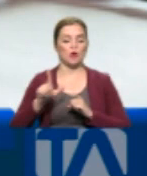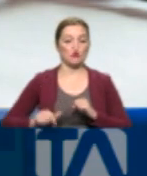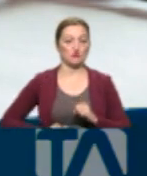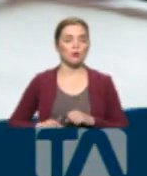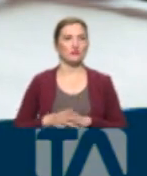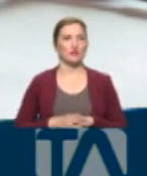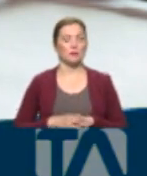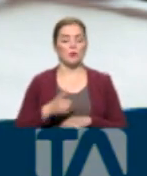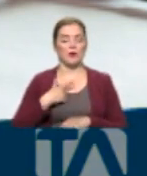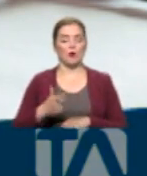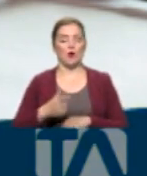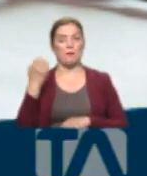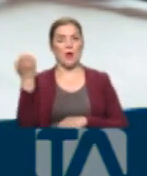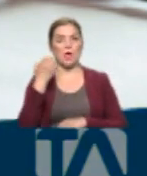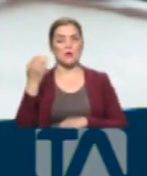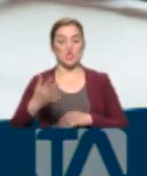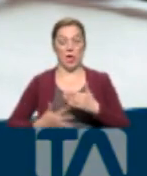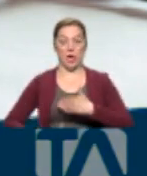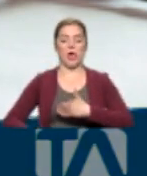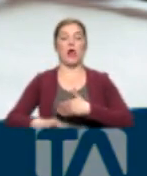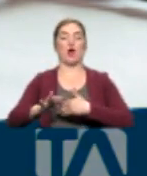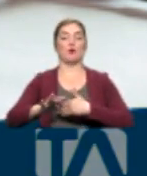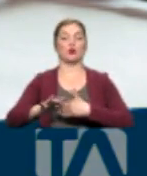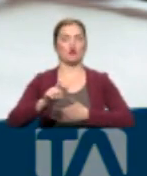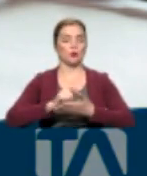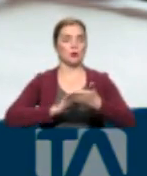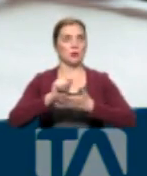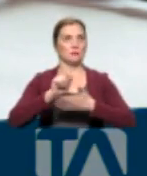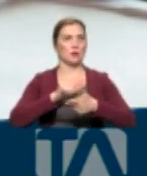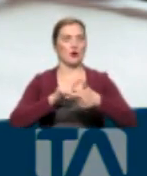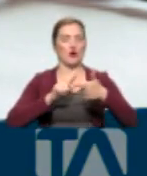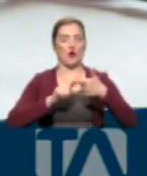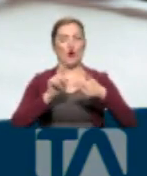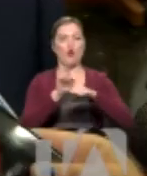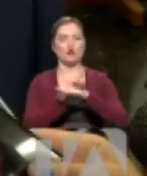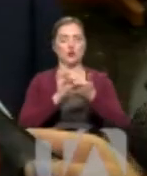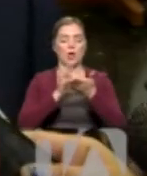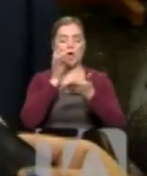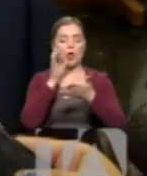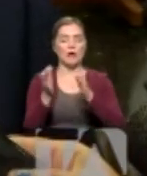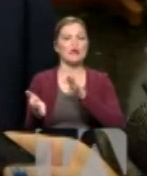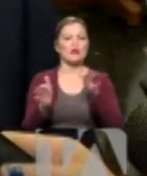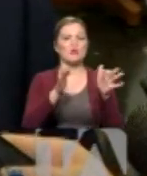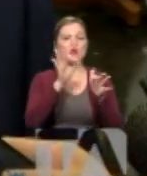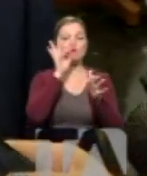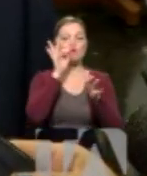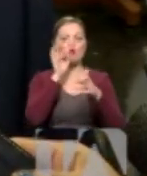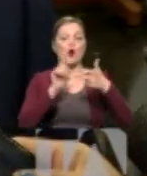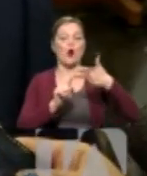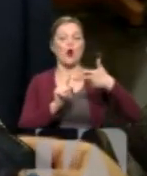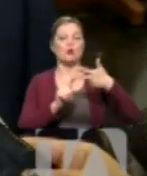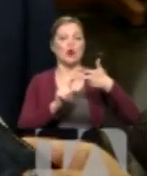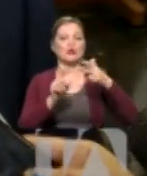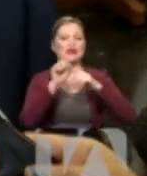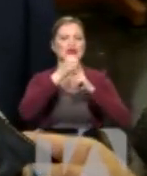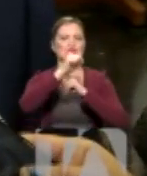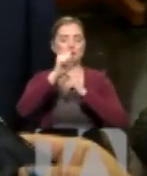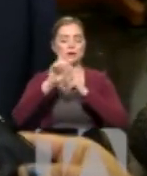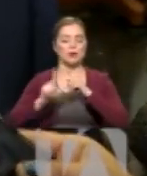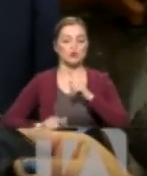emergencias obstétricas, el uso medicinal del cannabis y el sistema de salud. Algunos temas más, tal vez por temas, por